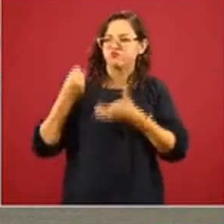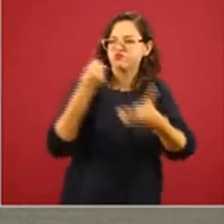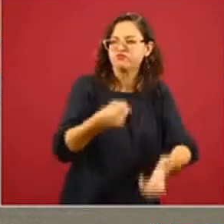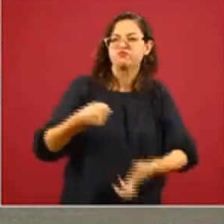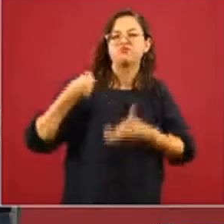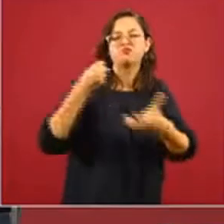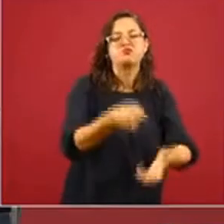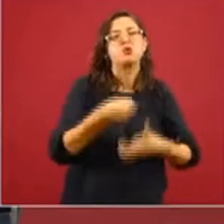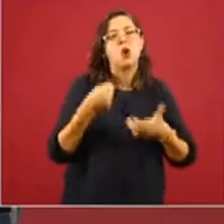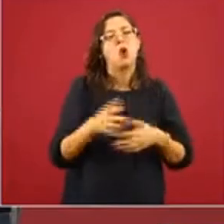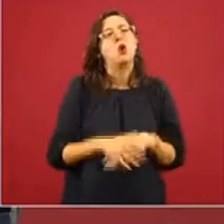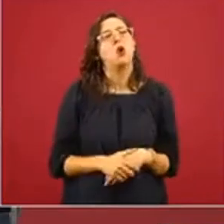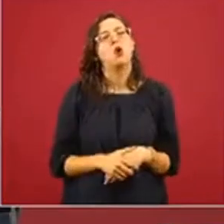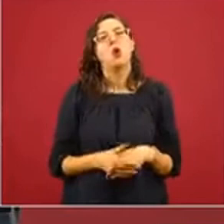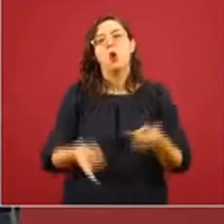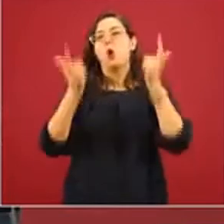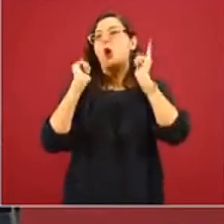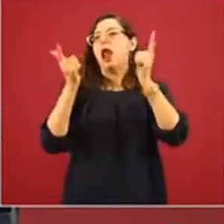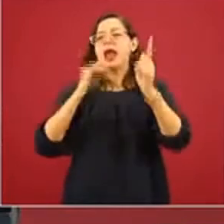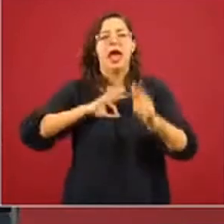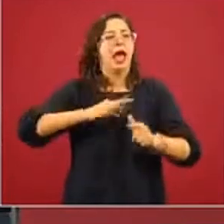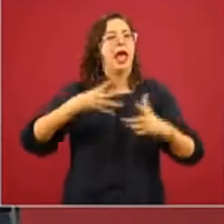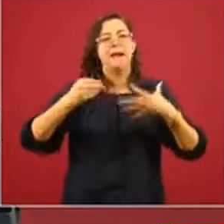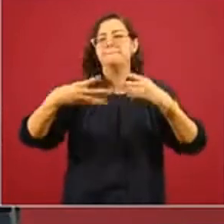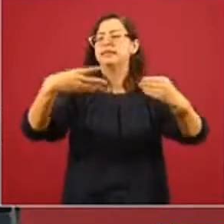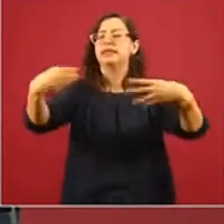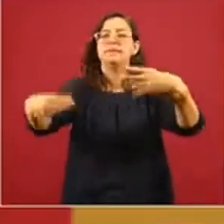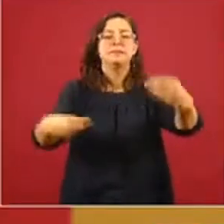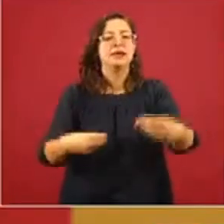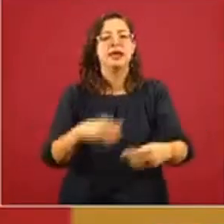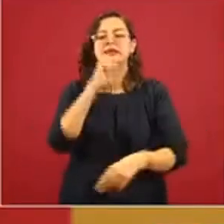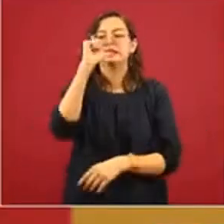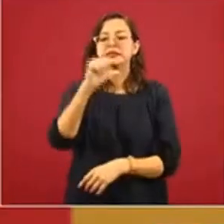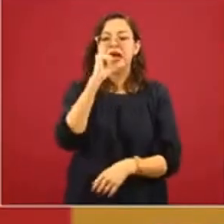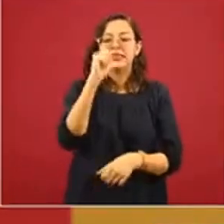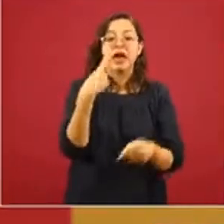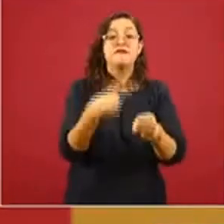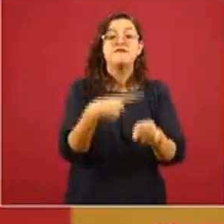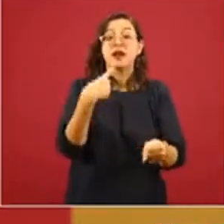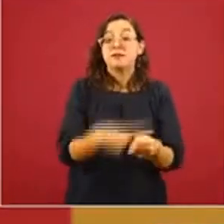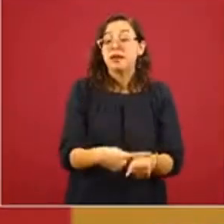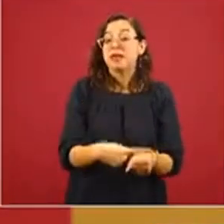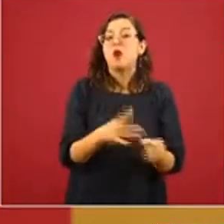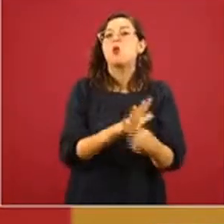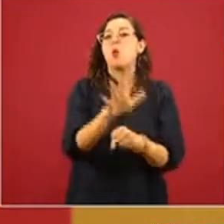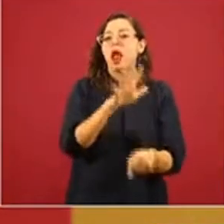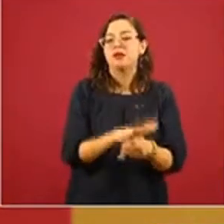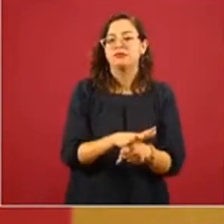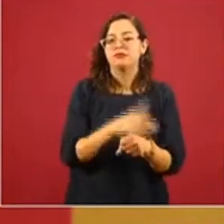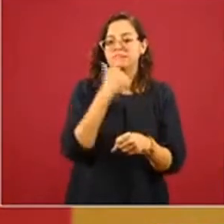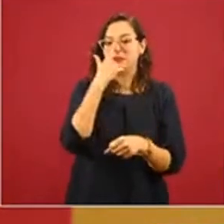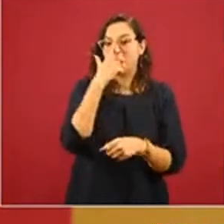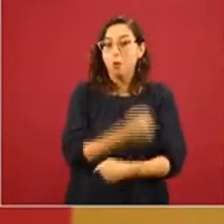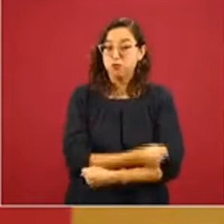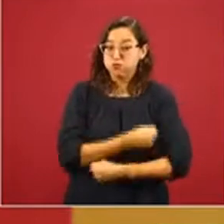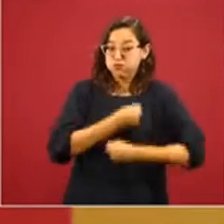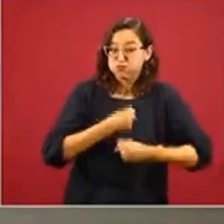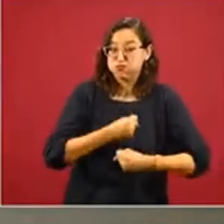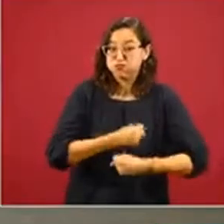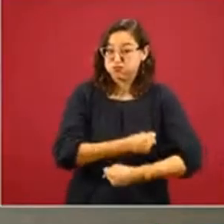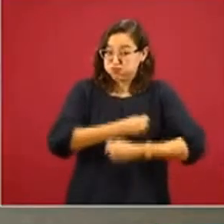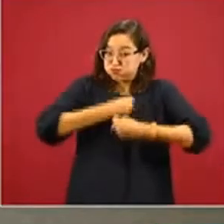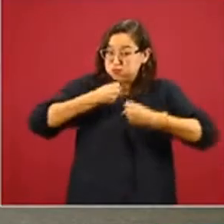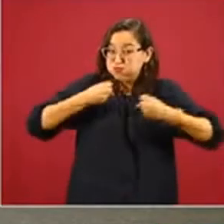tener una epidemia enorme de enfermedades crónicas, obesidad y